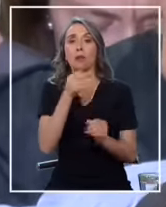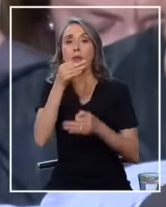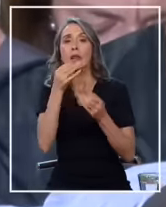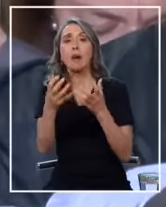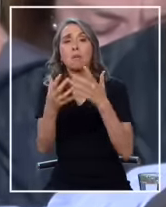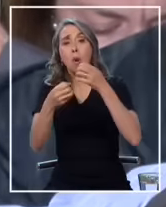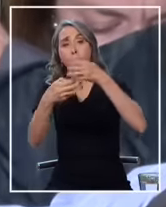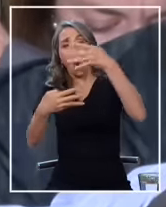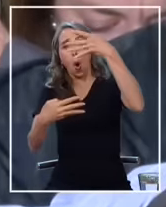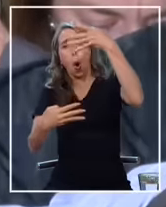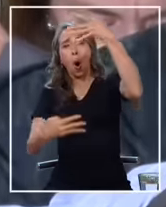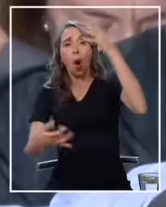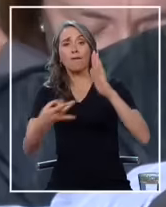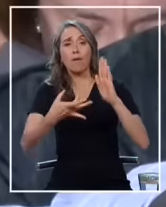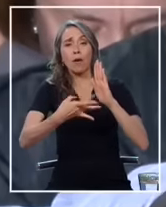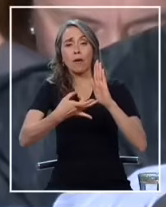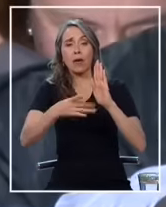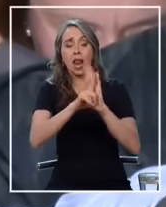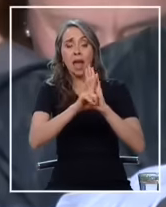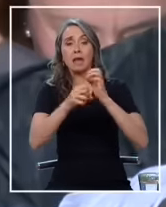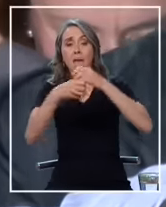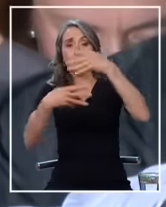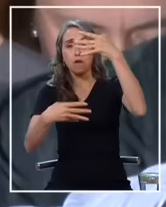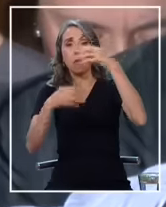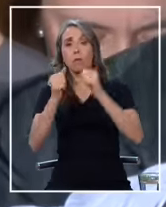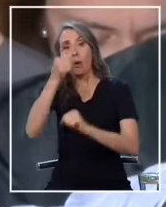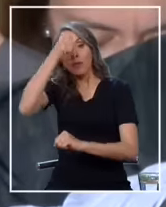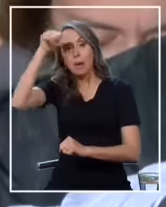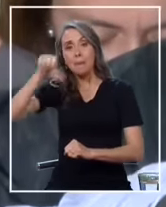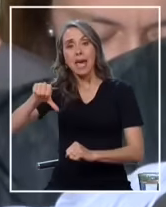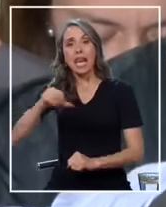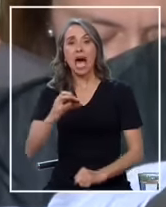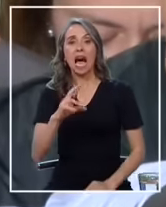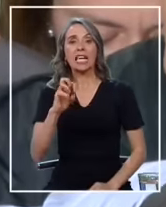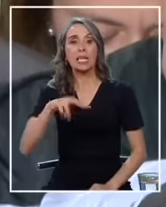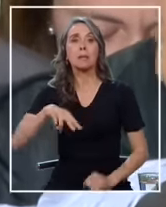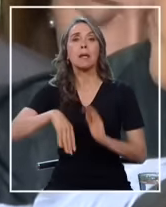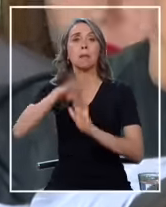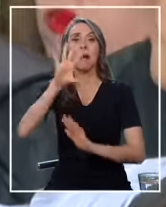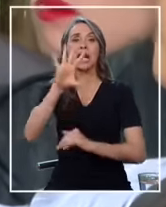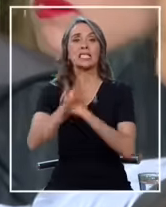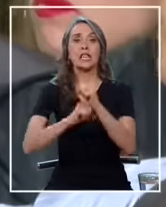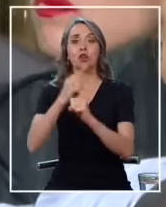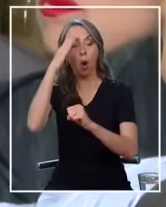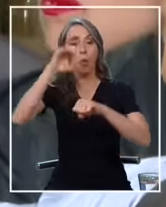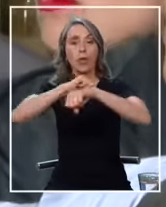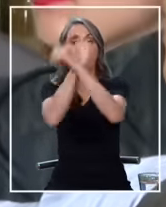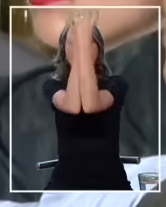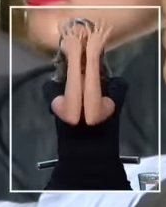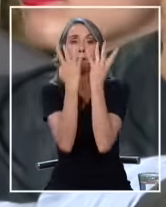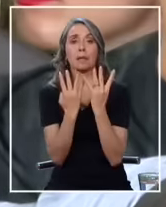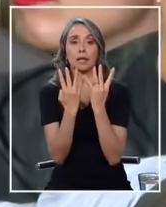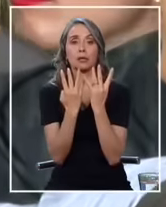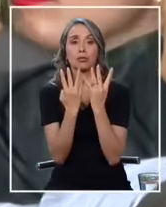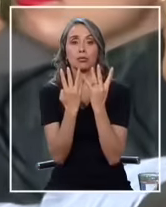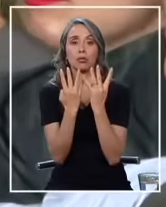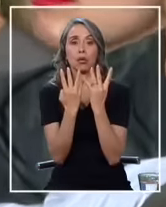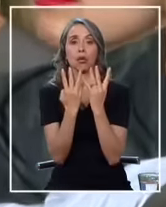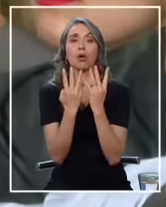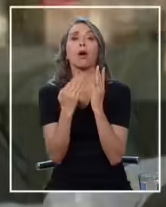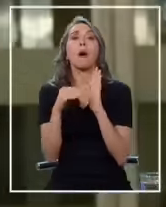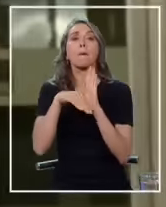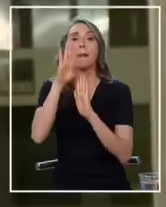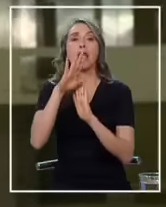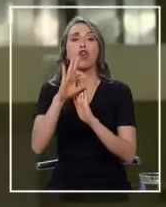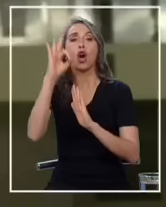muchos delitos, pero en realidad hay varios delitos que tienen asignada pena de crimen. Esto es sobre 5 años y 1 día de presidio mayor en su